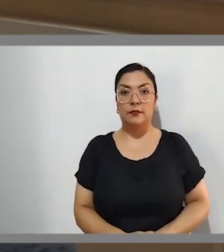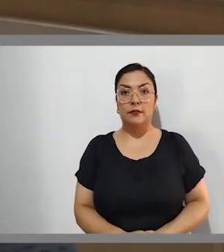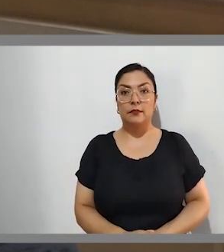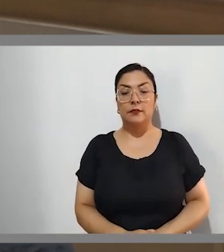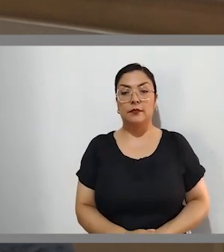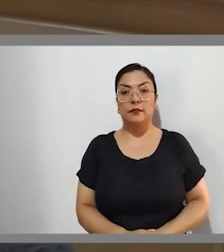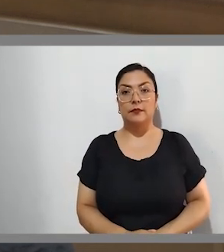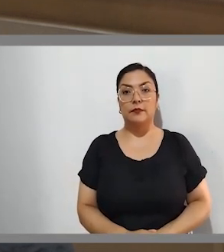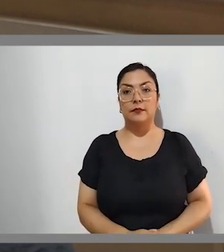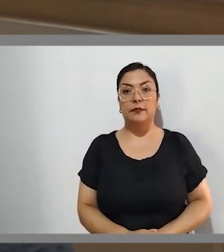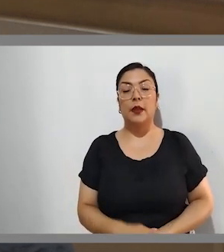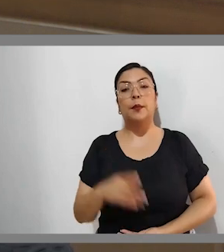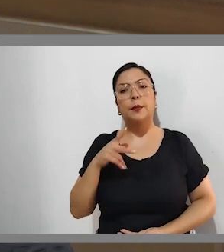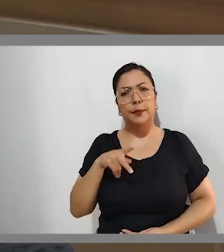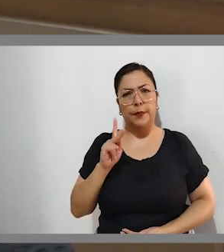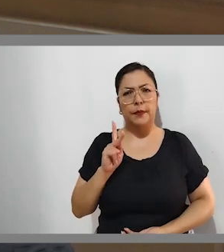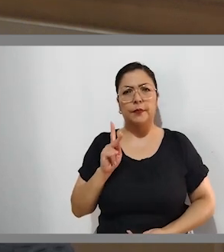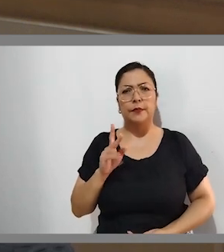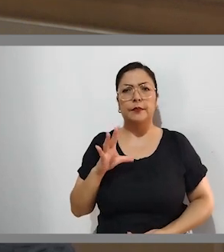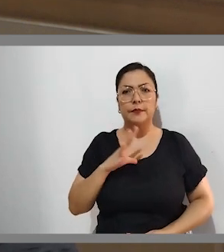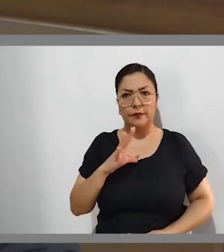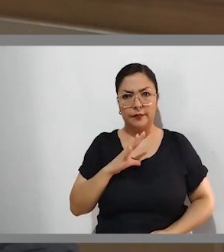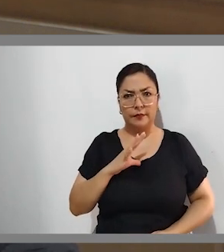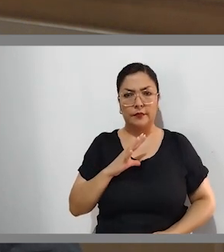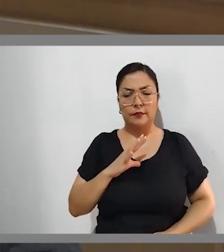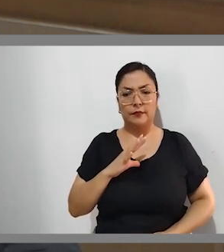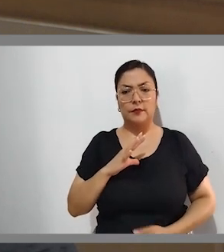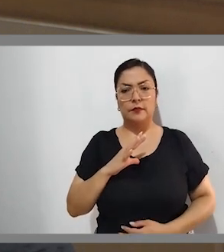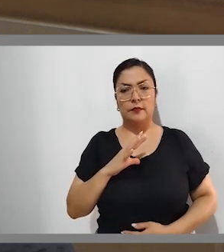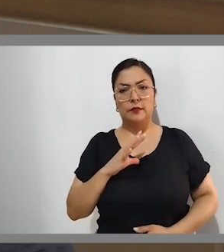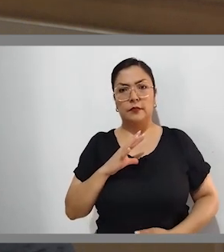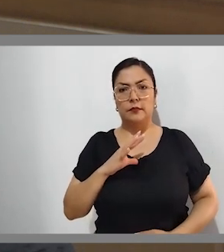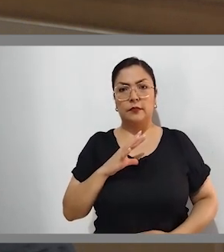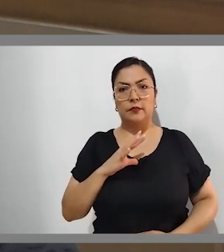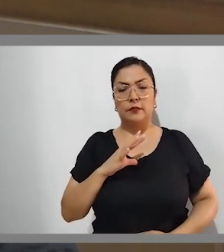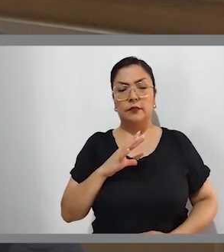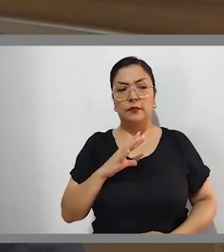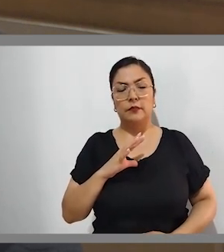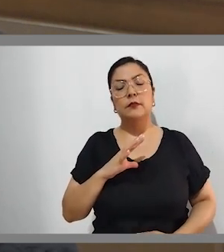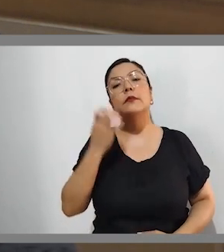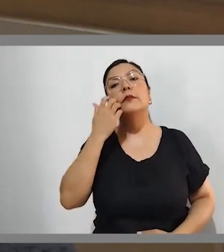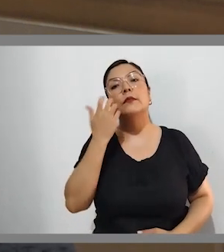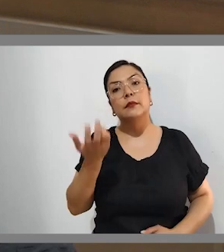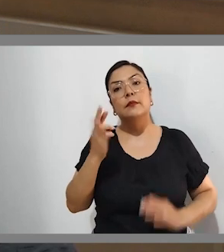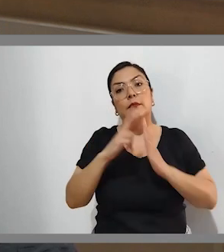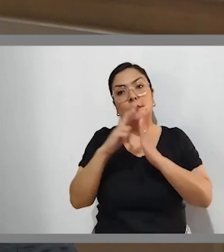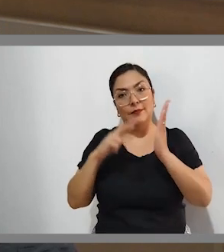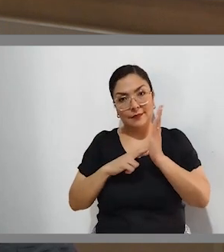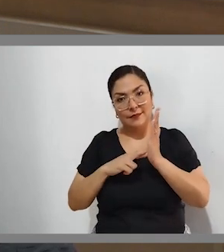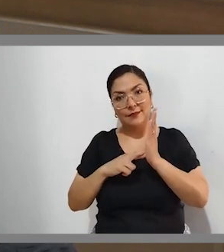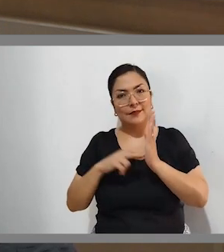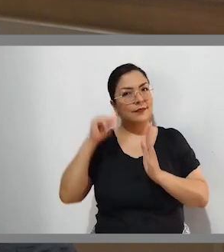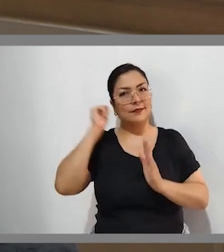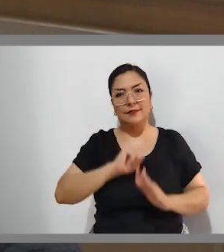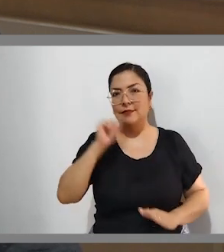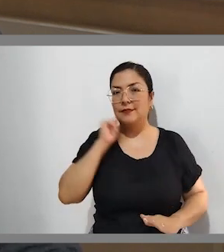se implementan estrategias para poder cumplir con la normativa en cuanto a la entrega en